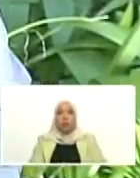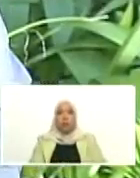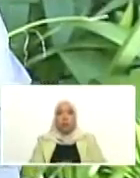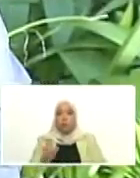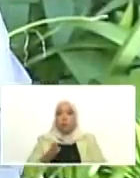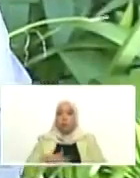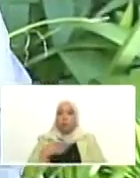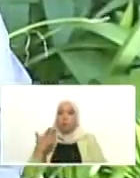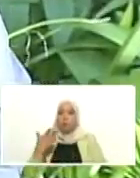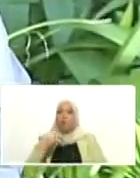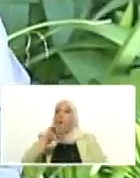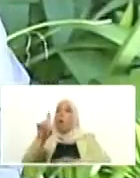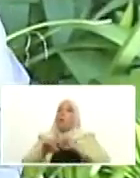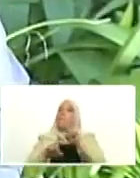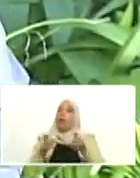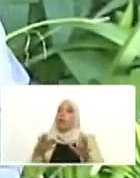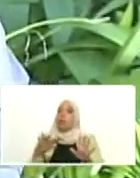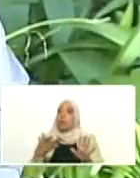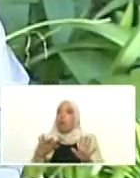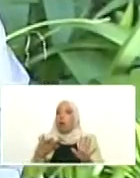podemos, ¿cuál pregunta? Dice ella.